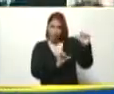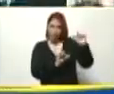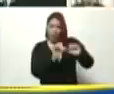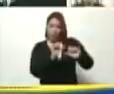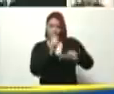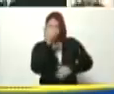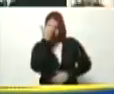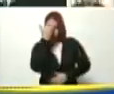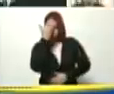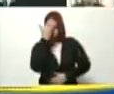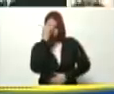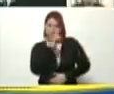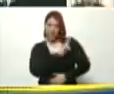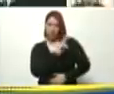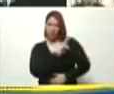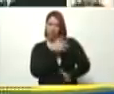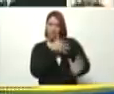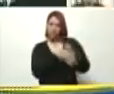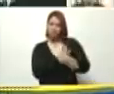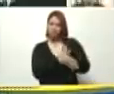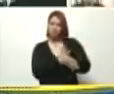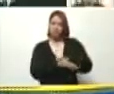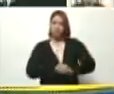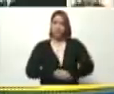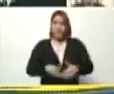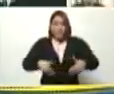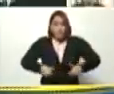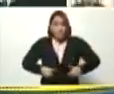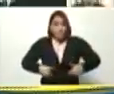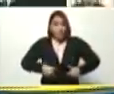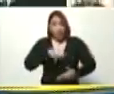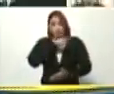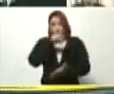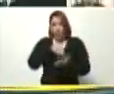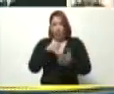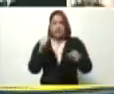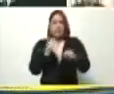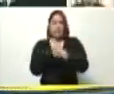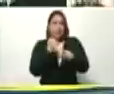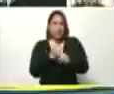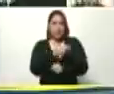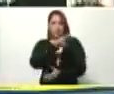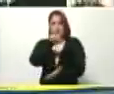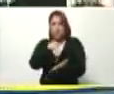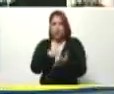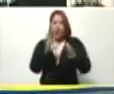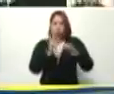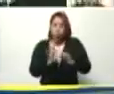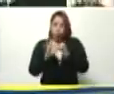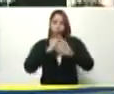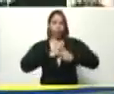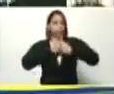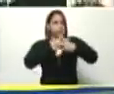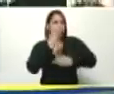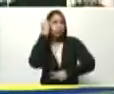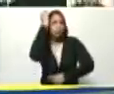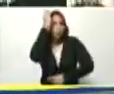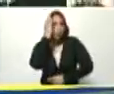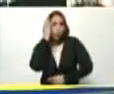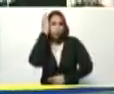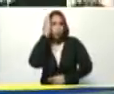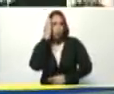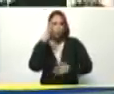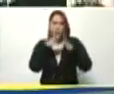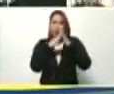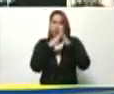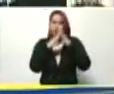ha sido producto del esfuerzo nacional, del trabajo nacional, de la voluntad y la conciencia de